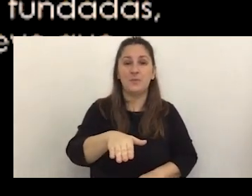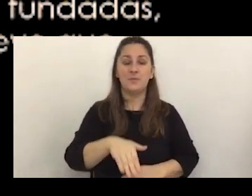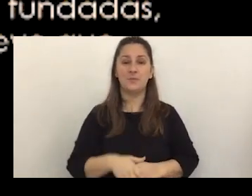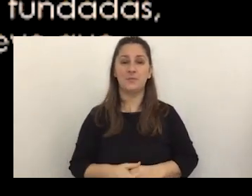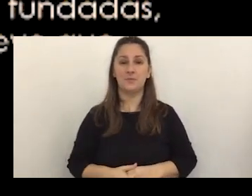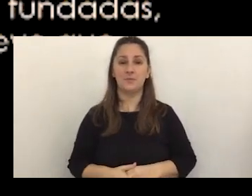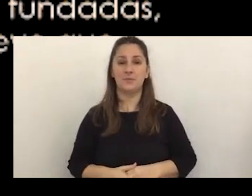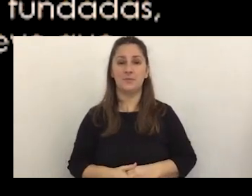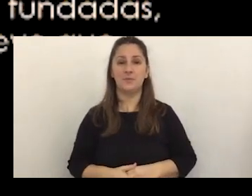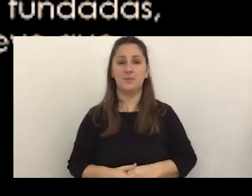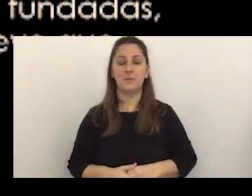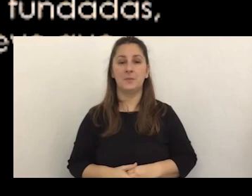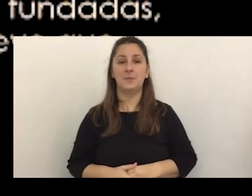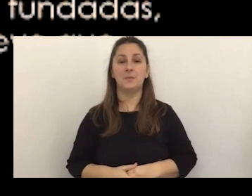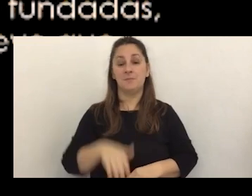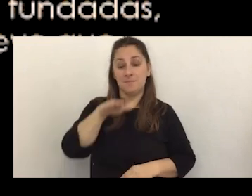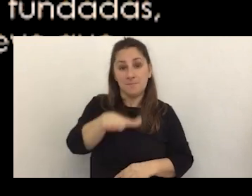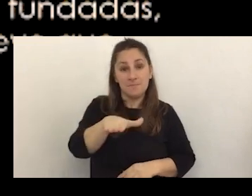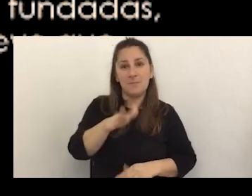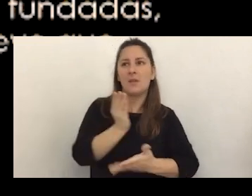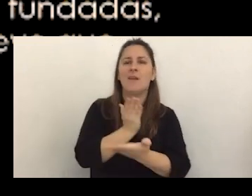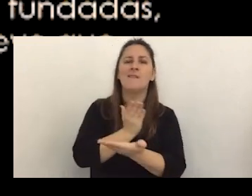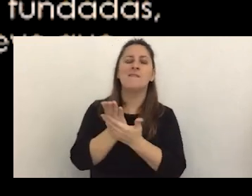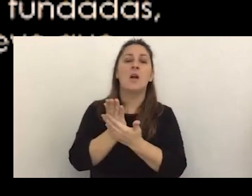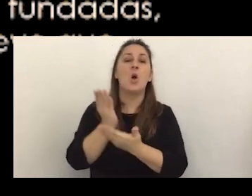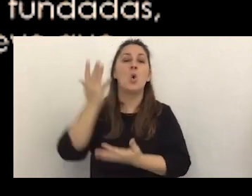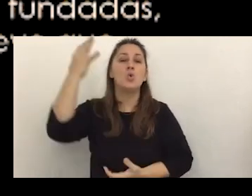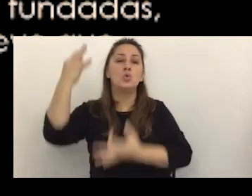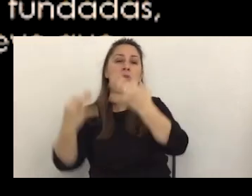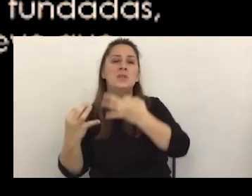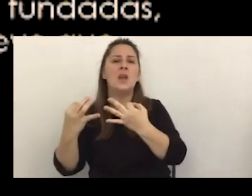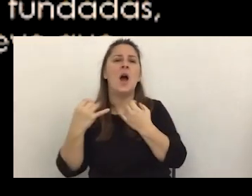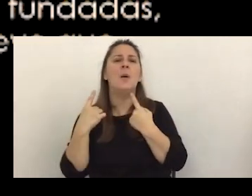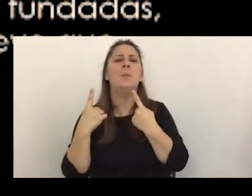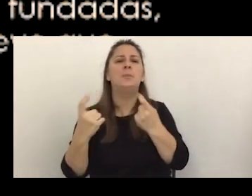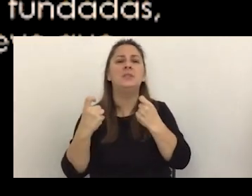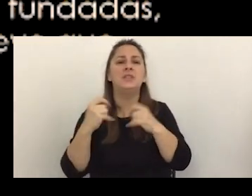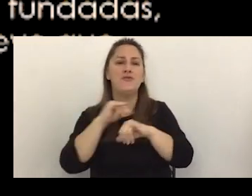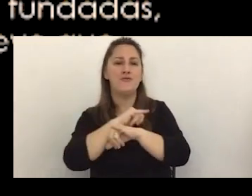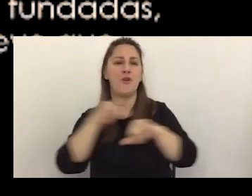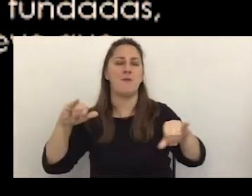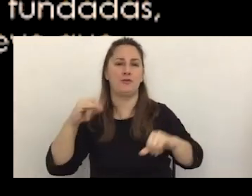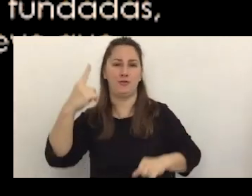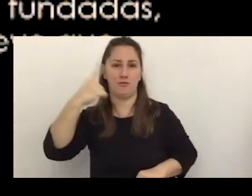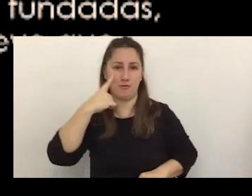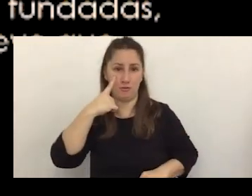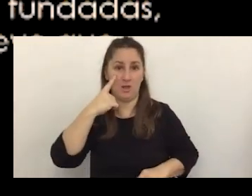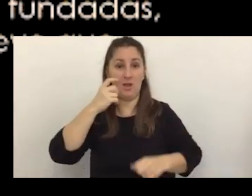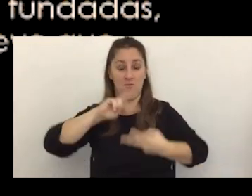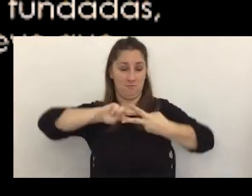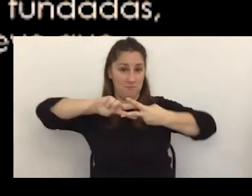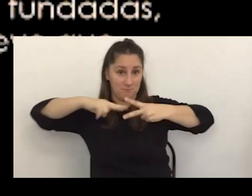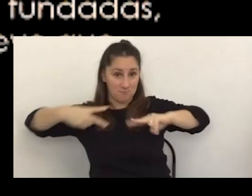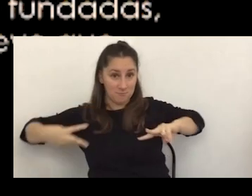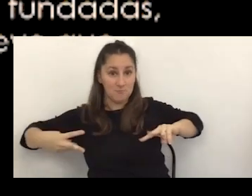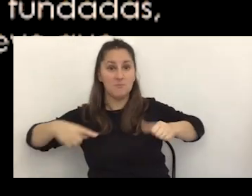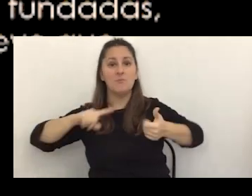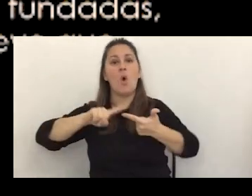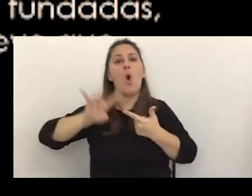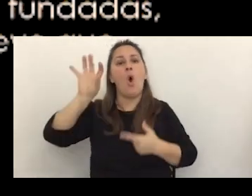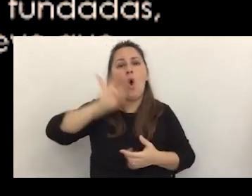le solicite al juez autorización para conocer esos datos, sea genéticos, sea